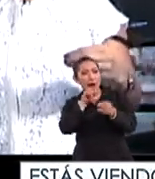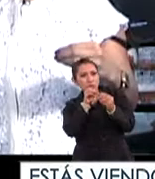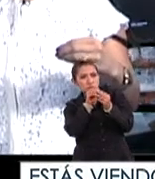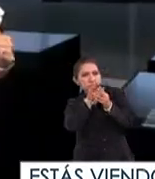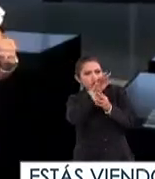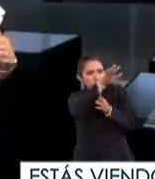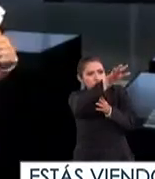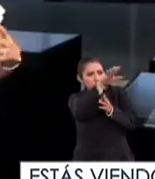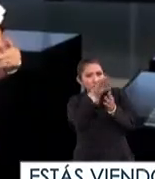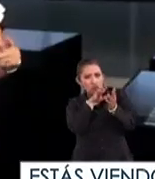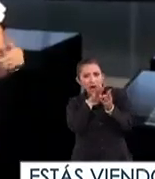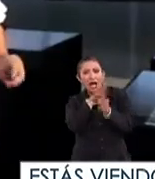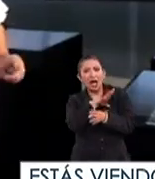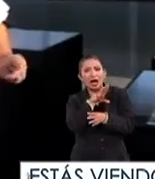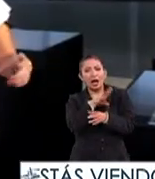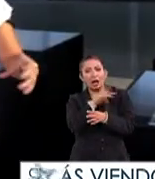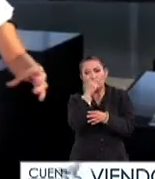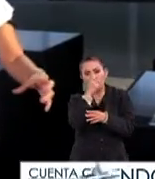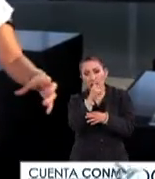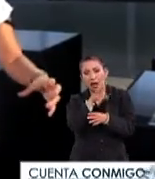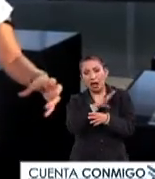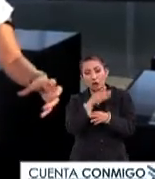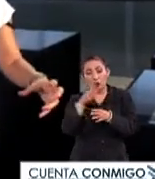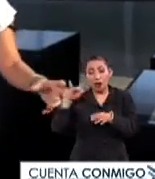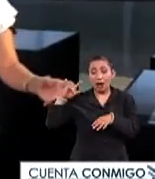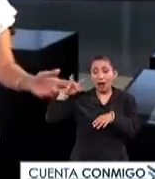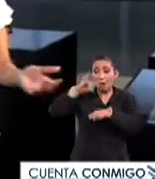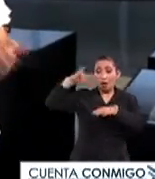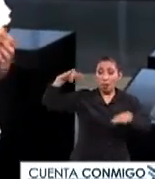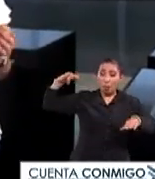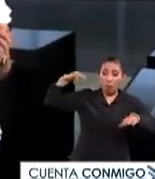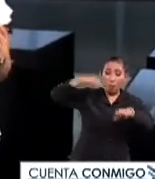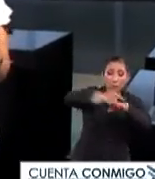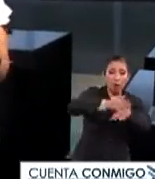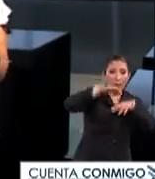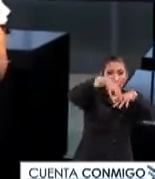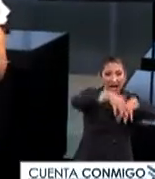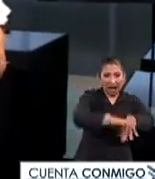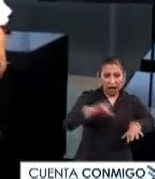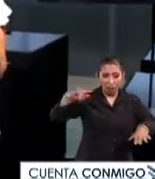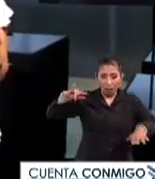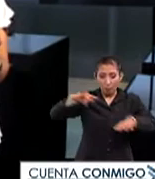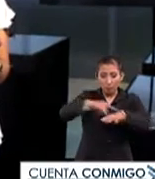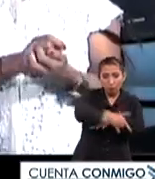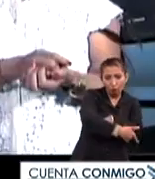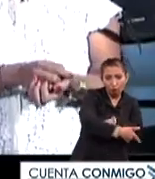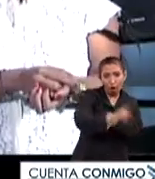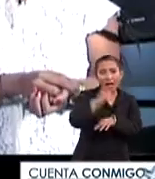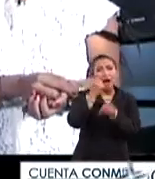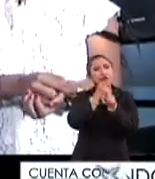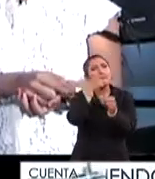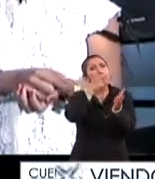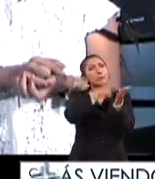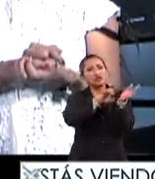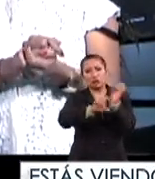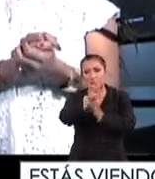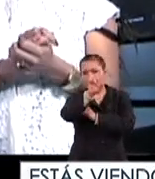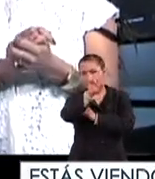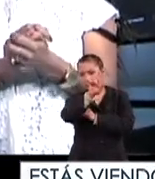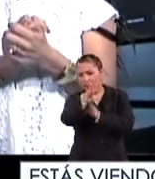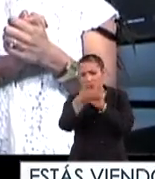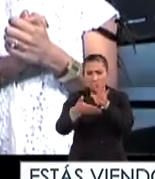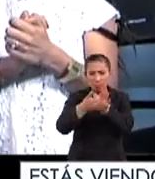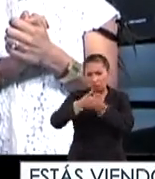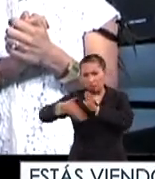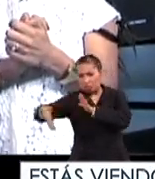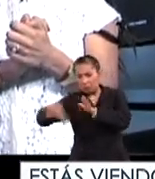esa época, ¿no? Entonces hay una donde hay un avión que se estrella contra el mar. Entonces es una película de los años 30.